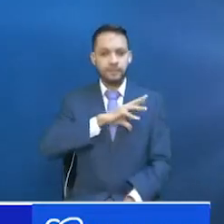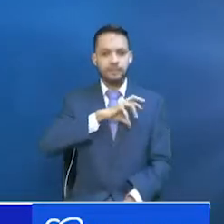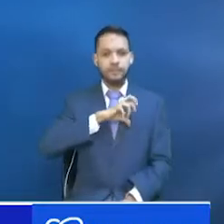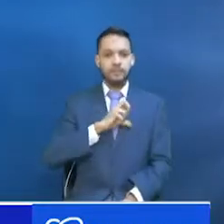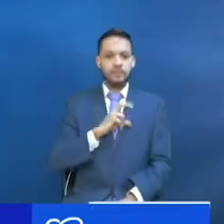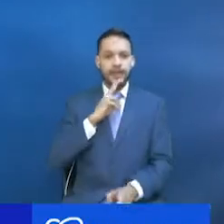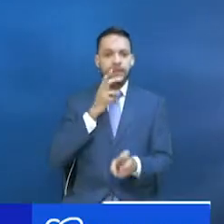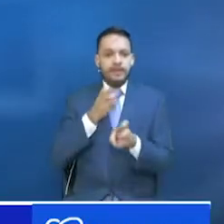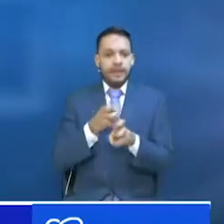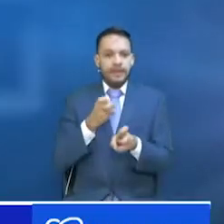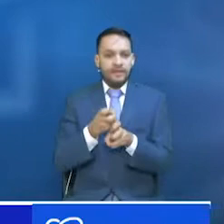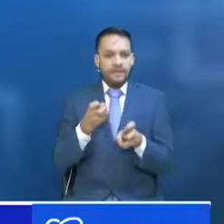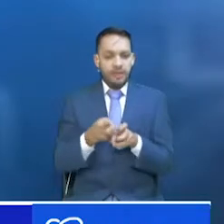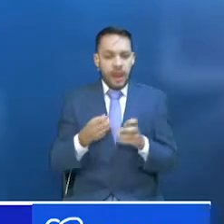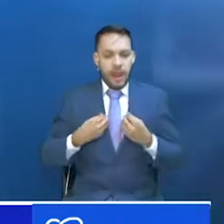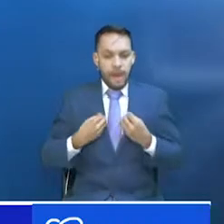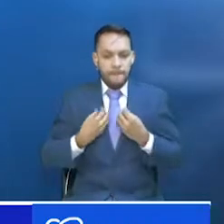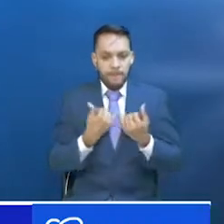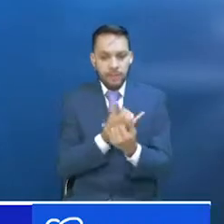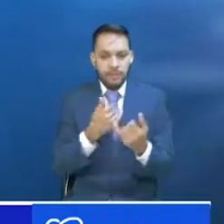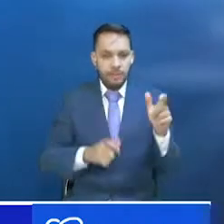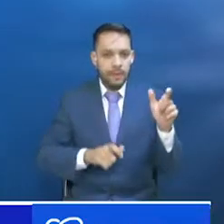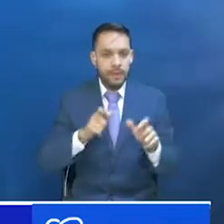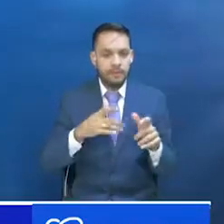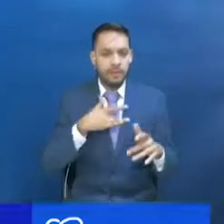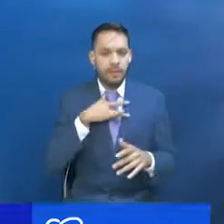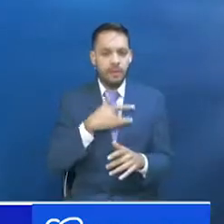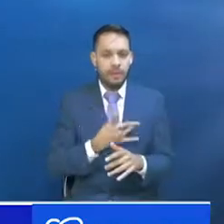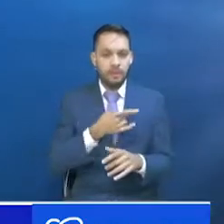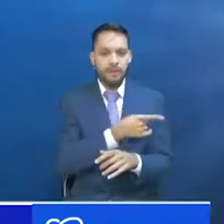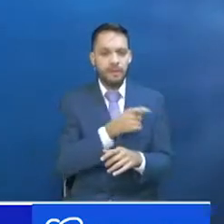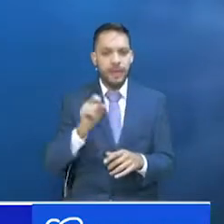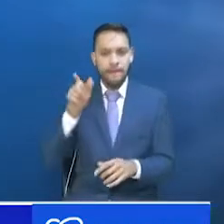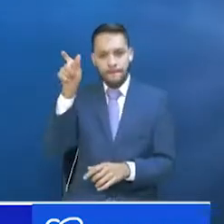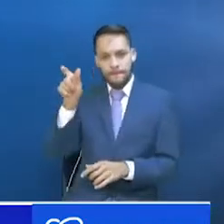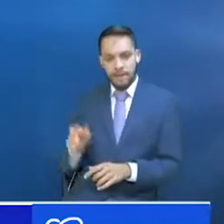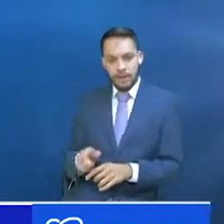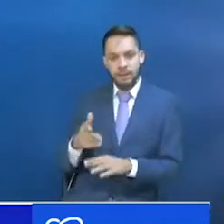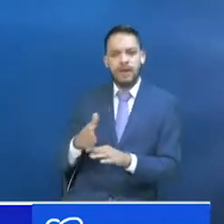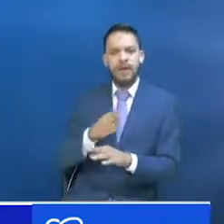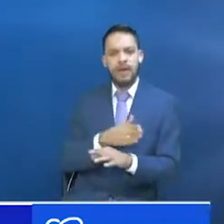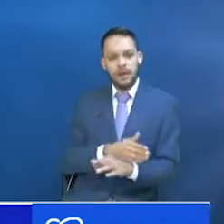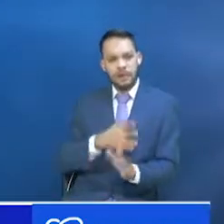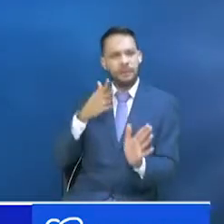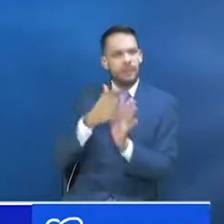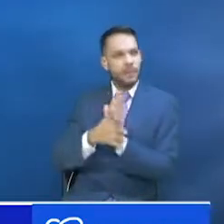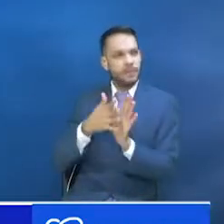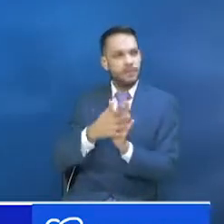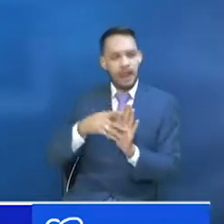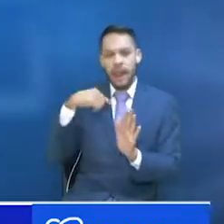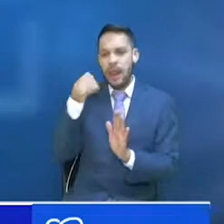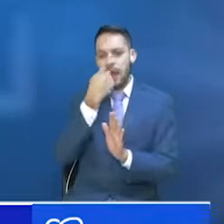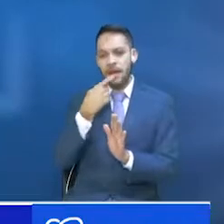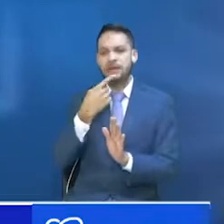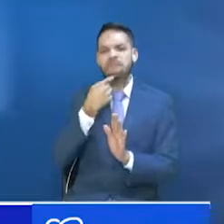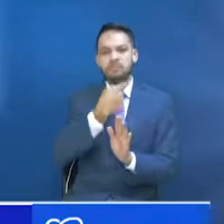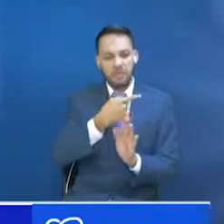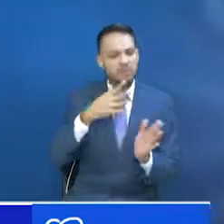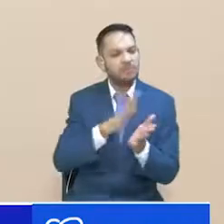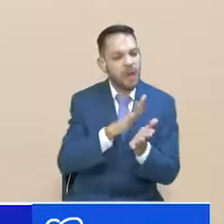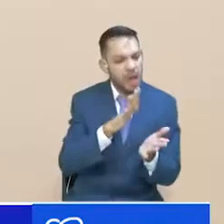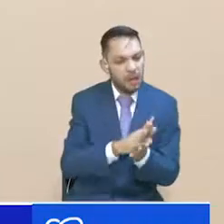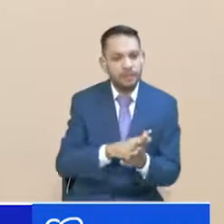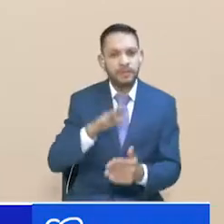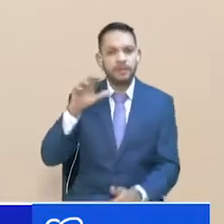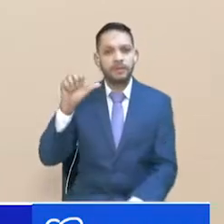esto ha afectado en la vida de muchos según los denunciantes esta es la persona que en alguna ocasión les dio la cara y prometió soluciones anabel en